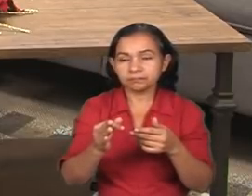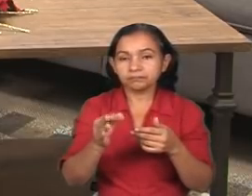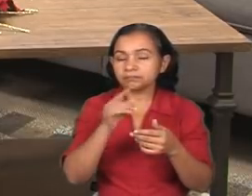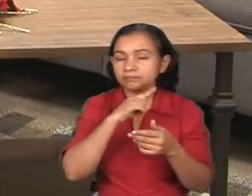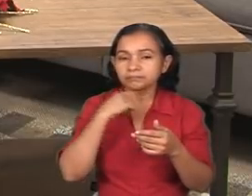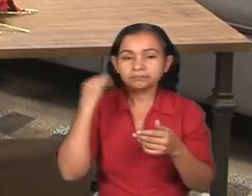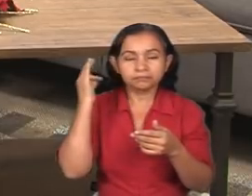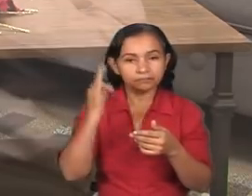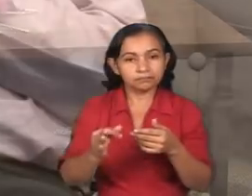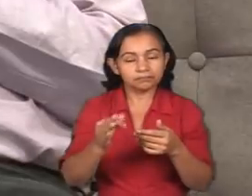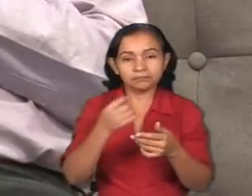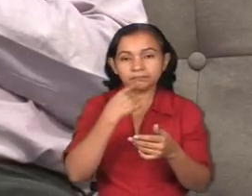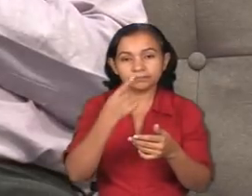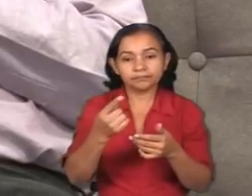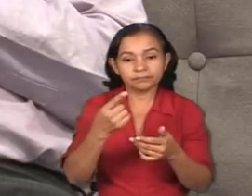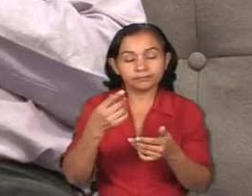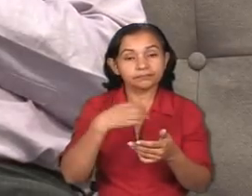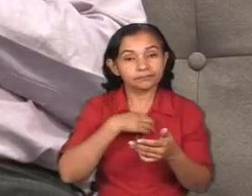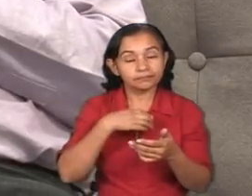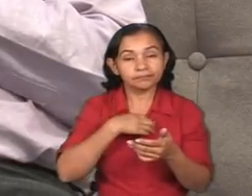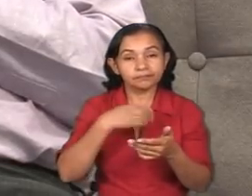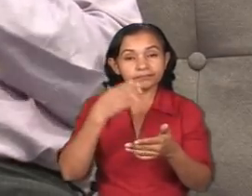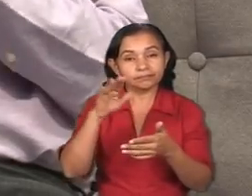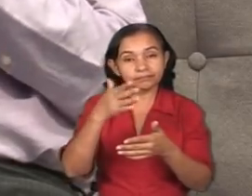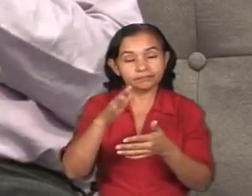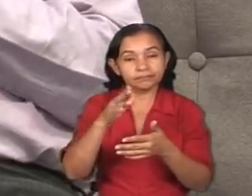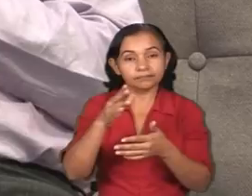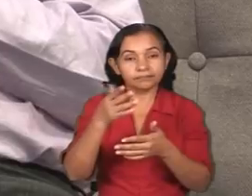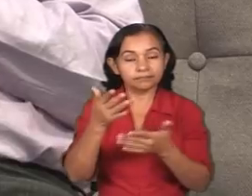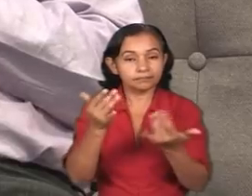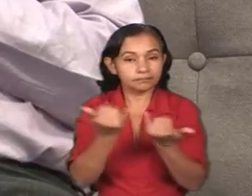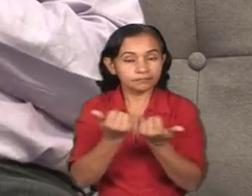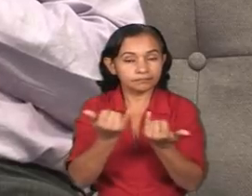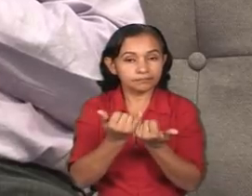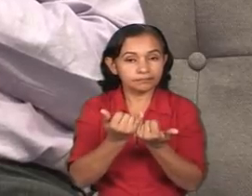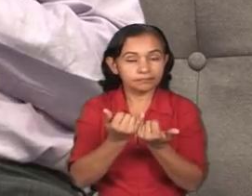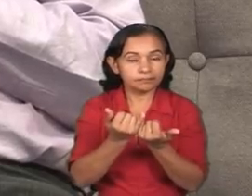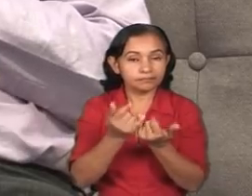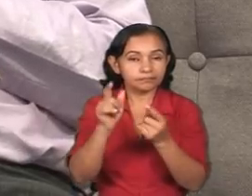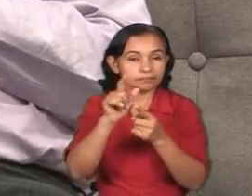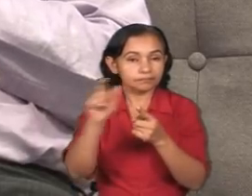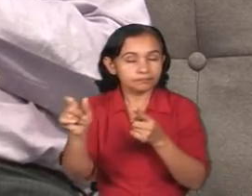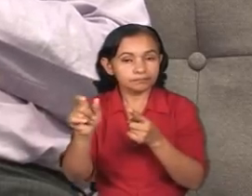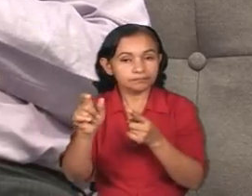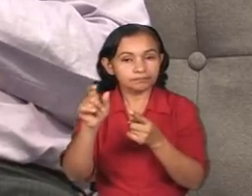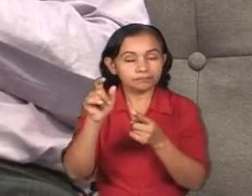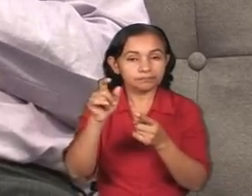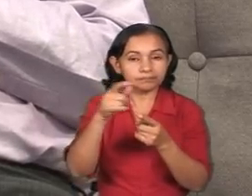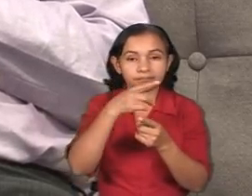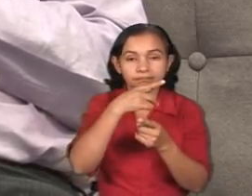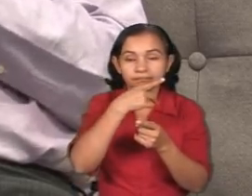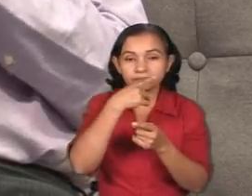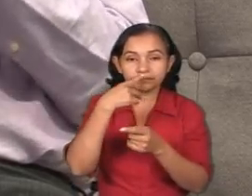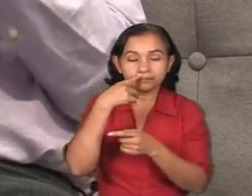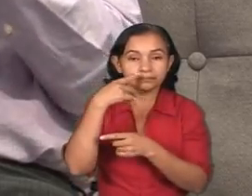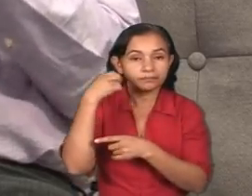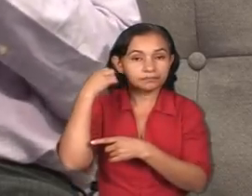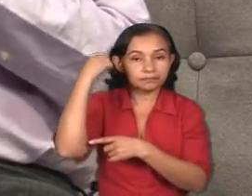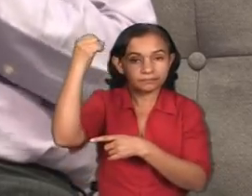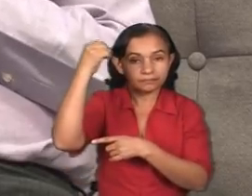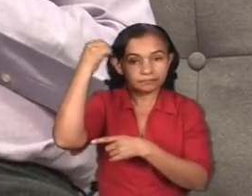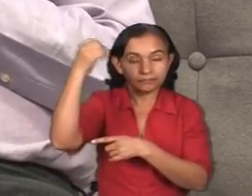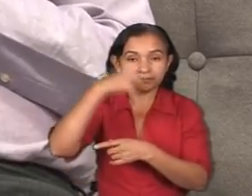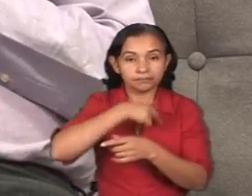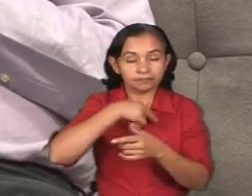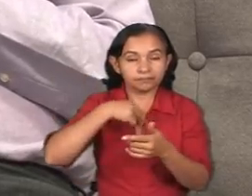esa convicción de que nosotros allá por el año, Dios mediante, ¿no? Por el mes de junio, julio, el próximo año, cuando posiblemente